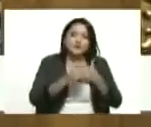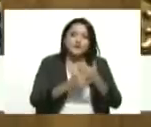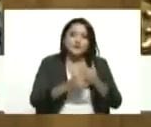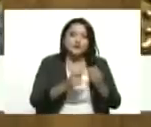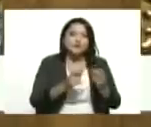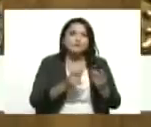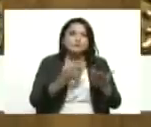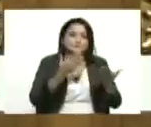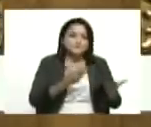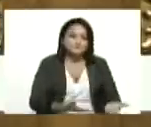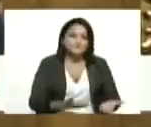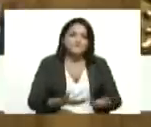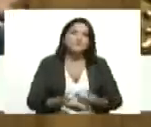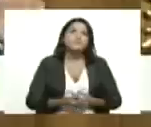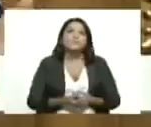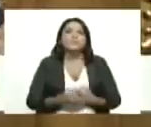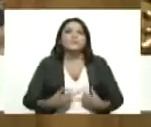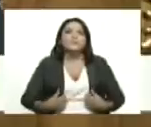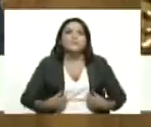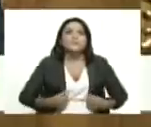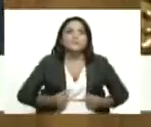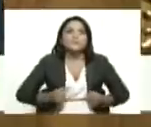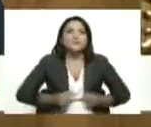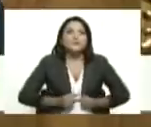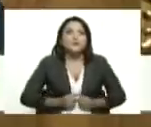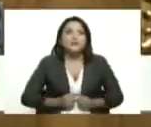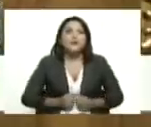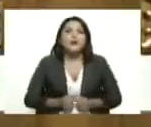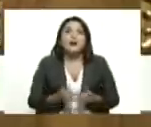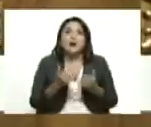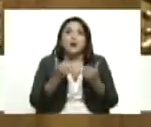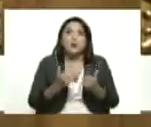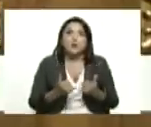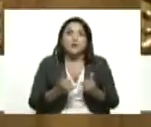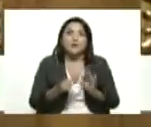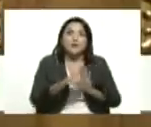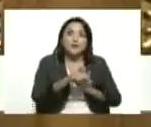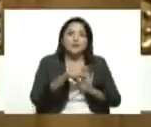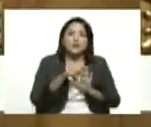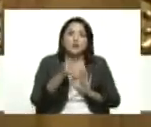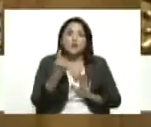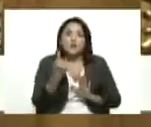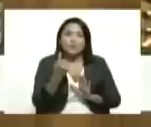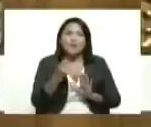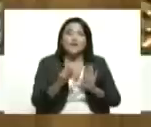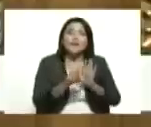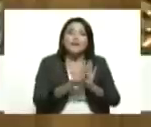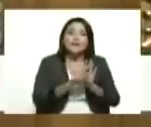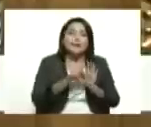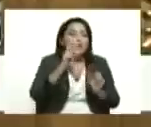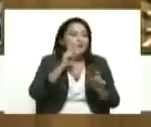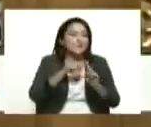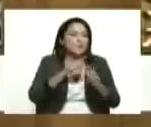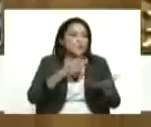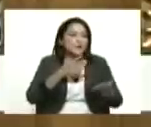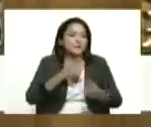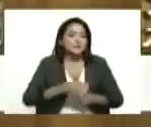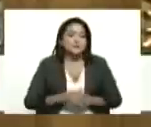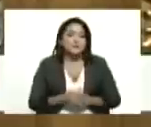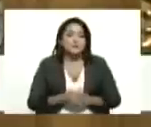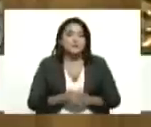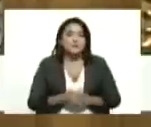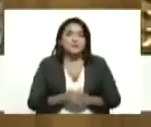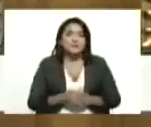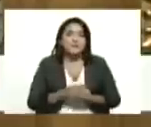Puedo decirle. Objeto, perdónenme aquí, artículo 1, esta ley tiene por objeto establecer mecanismos que permitan